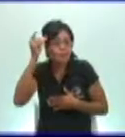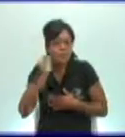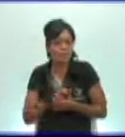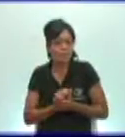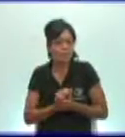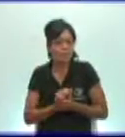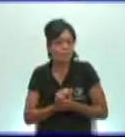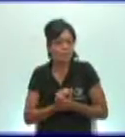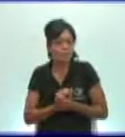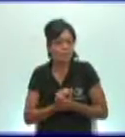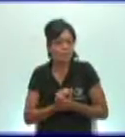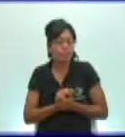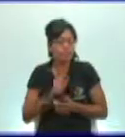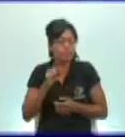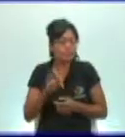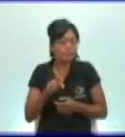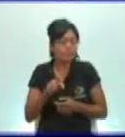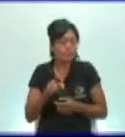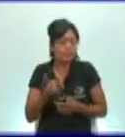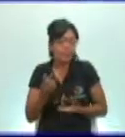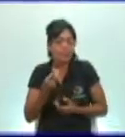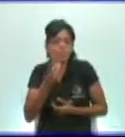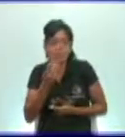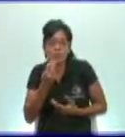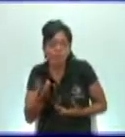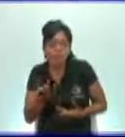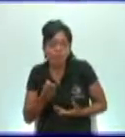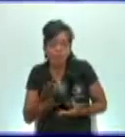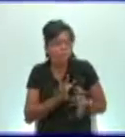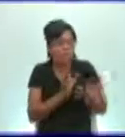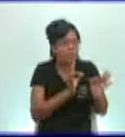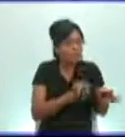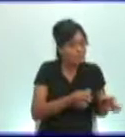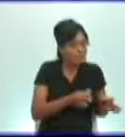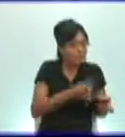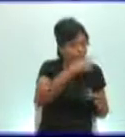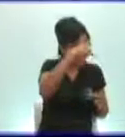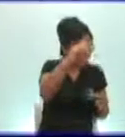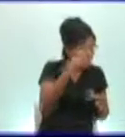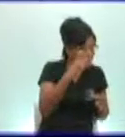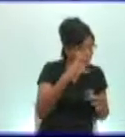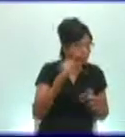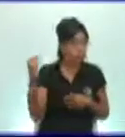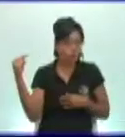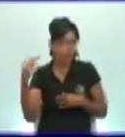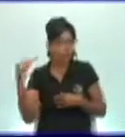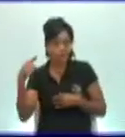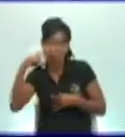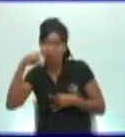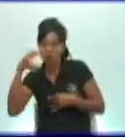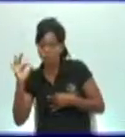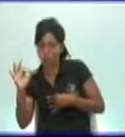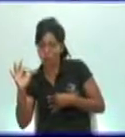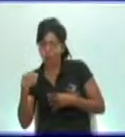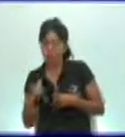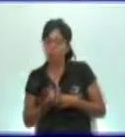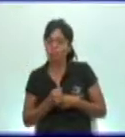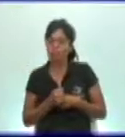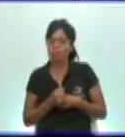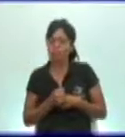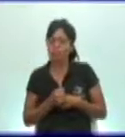Estas pueden ser afirmativas o negativas. Cuando estamos en presencia de